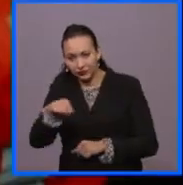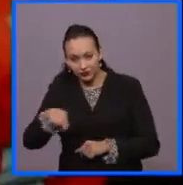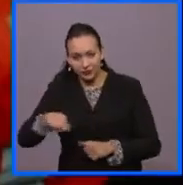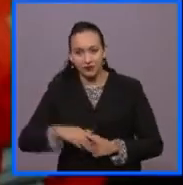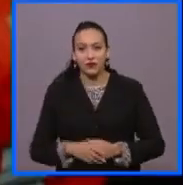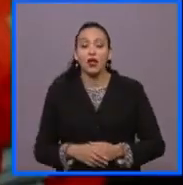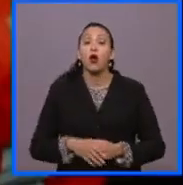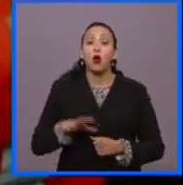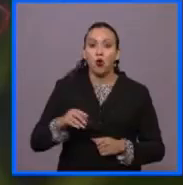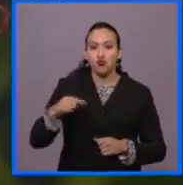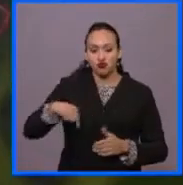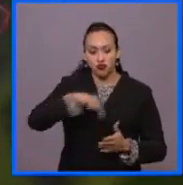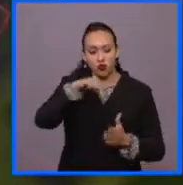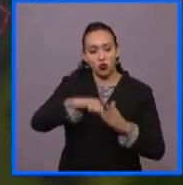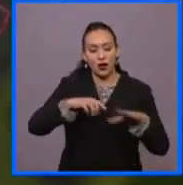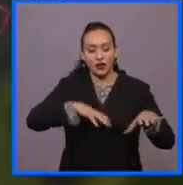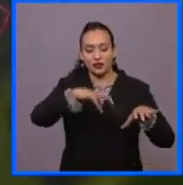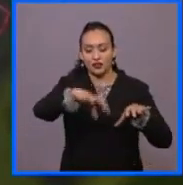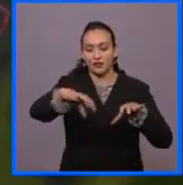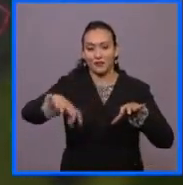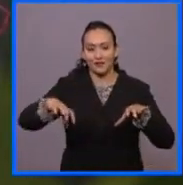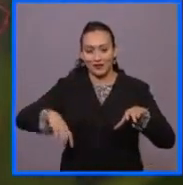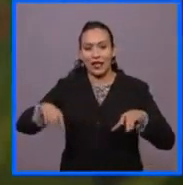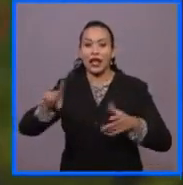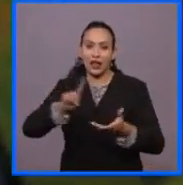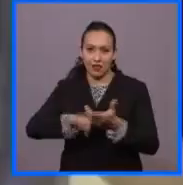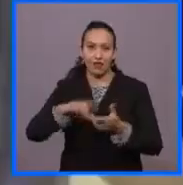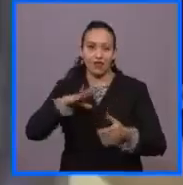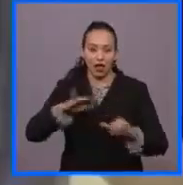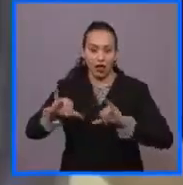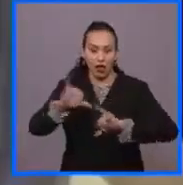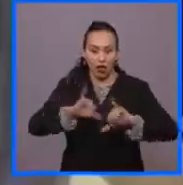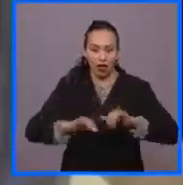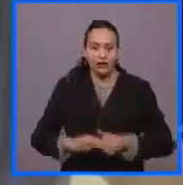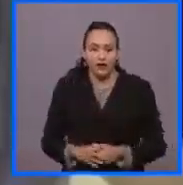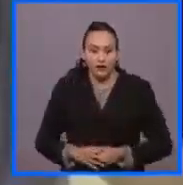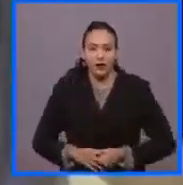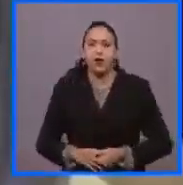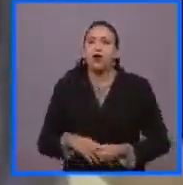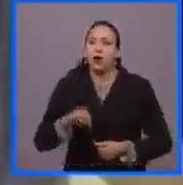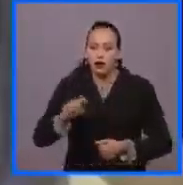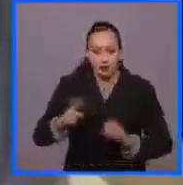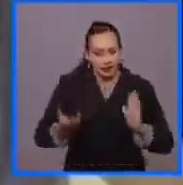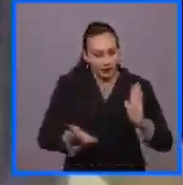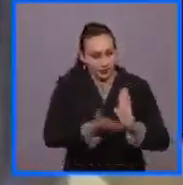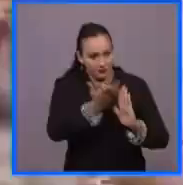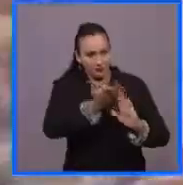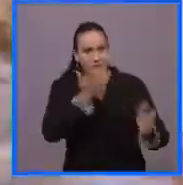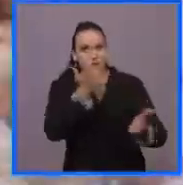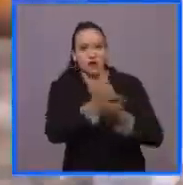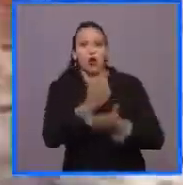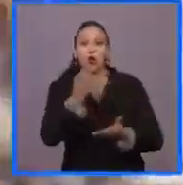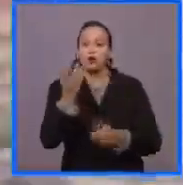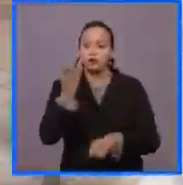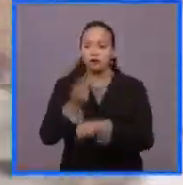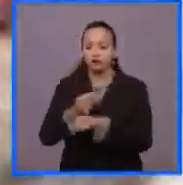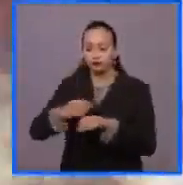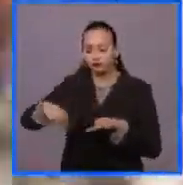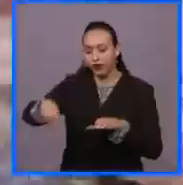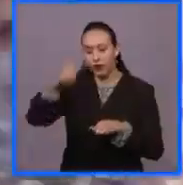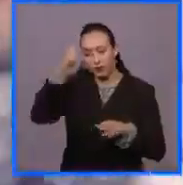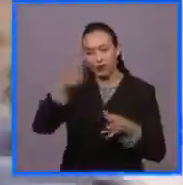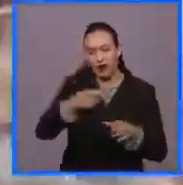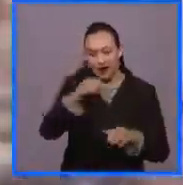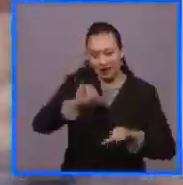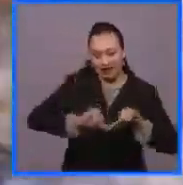y en trampas estructurales en que se encuentra el hidrocarburo, así como por la construcción y remodelación de pozos para la